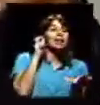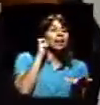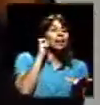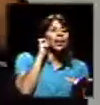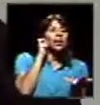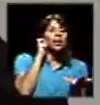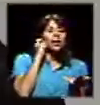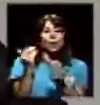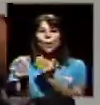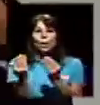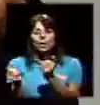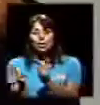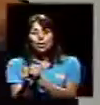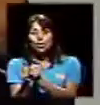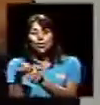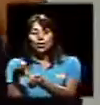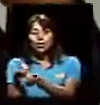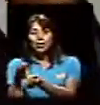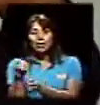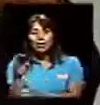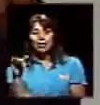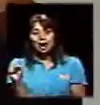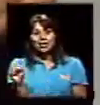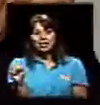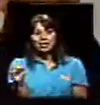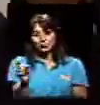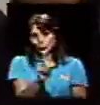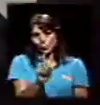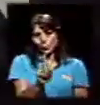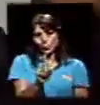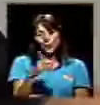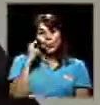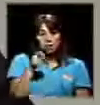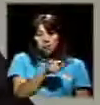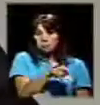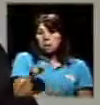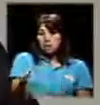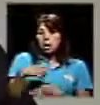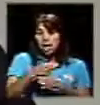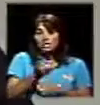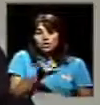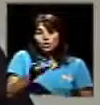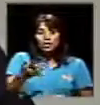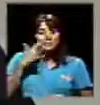entonces, aunque en general hacen cosas bastante parecidas, algunas,